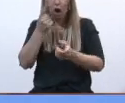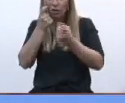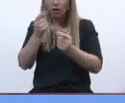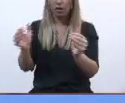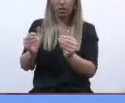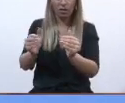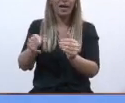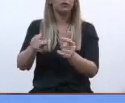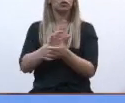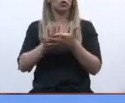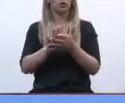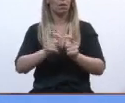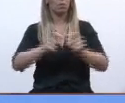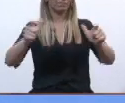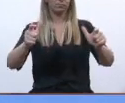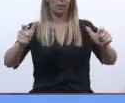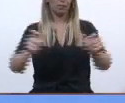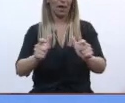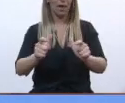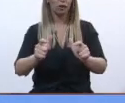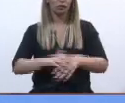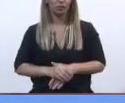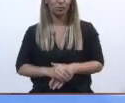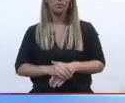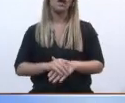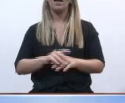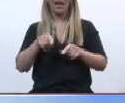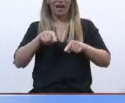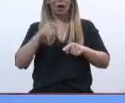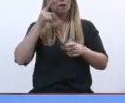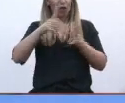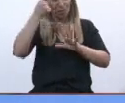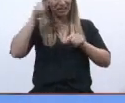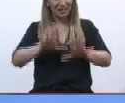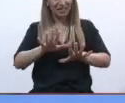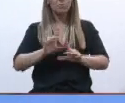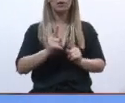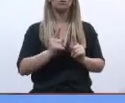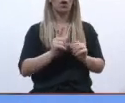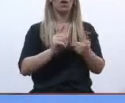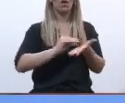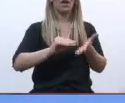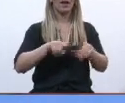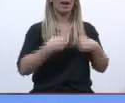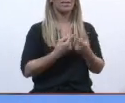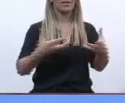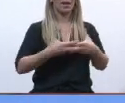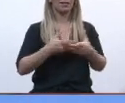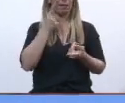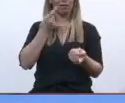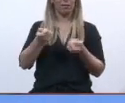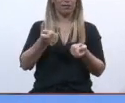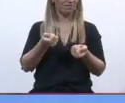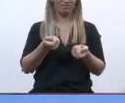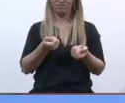Esta ideología no queda en los documentos de meros especuladores de gabinete, sino que se lleva a la práctica y